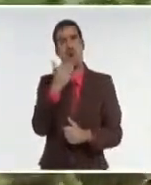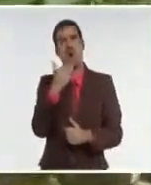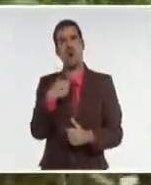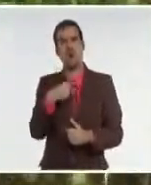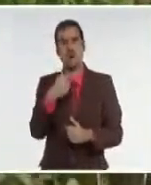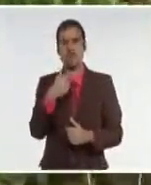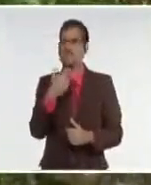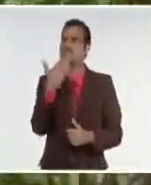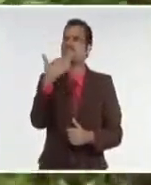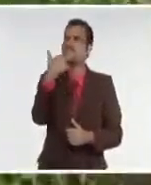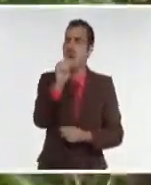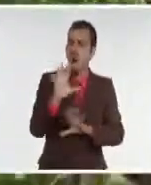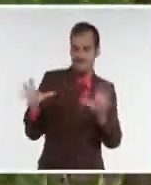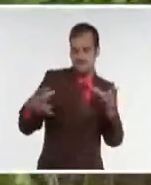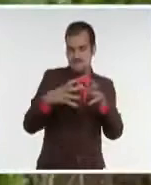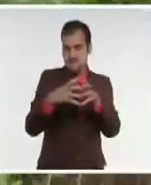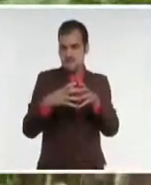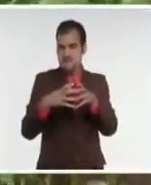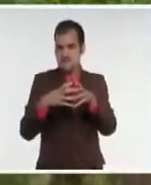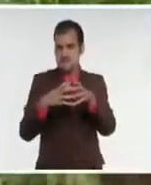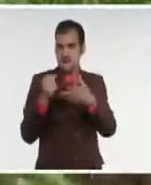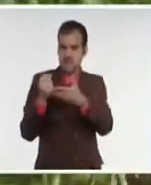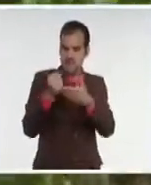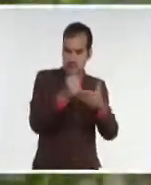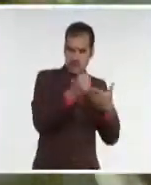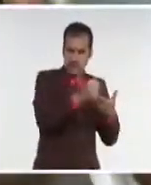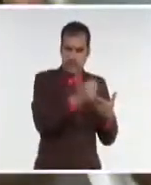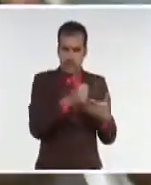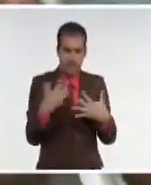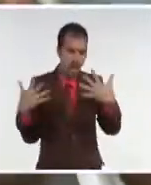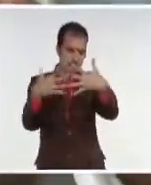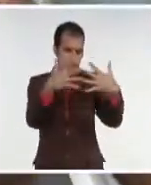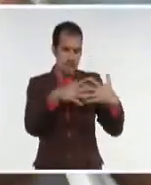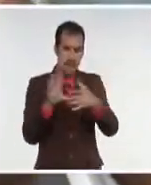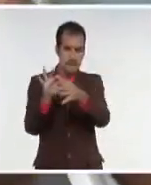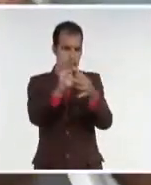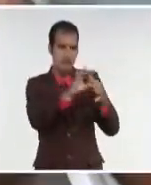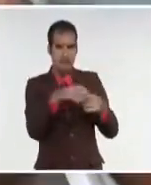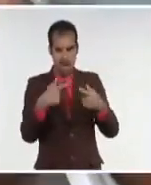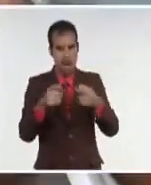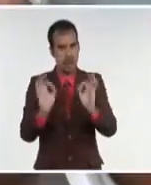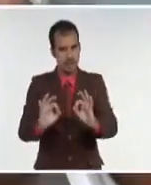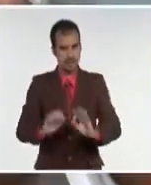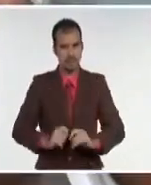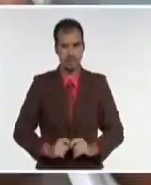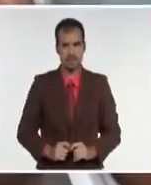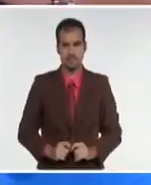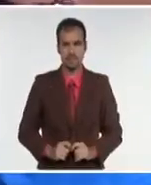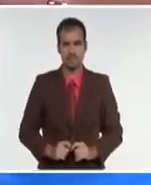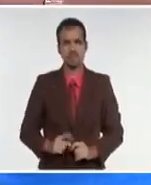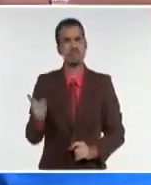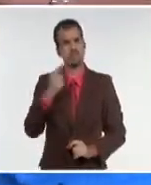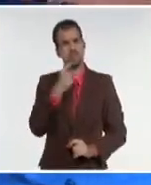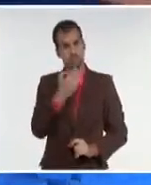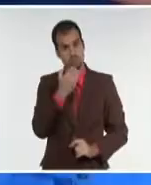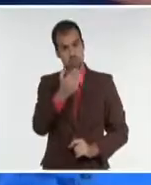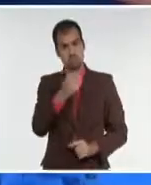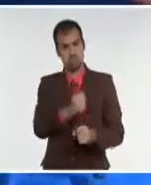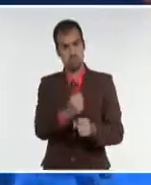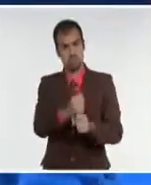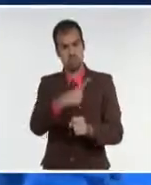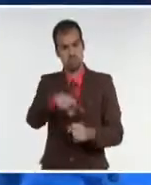concepto de la unidad y de la participación activa en el orden individual y en el orden colectivo. Reconoció además la contribución de los